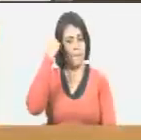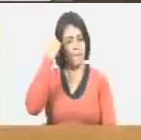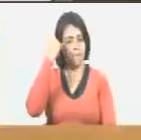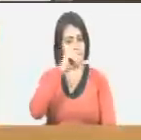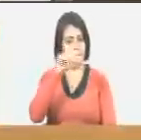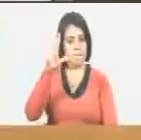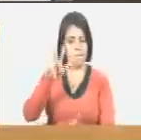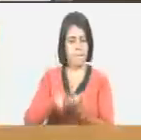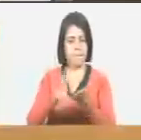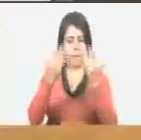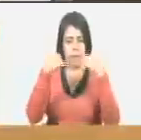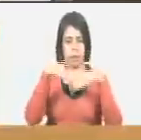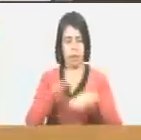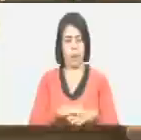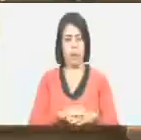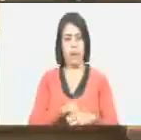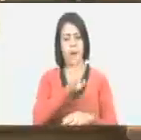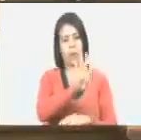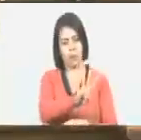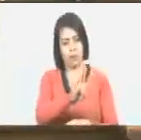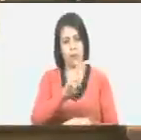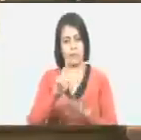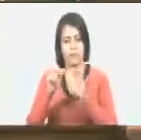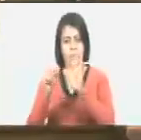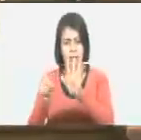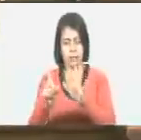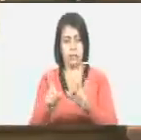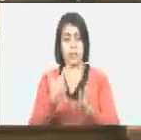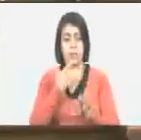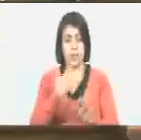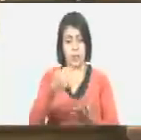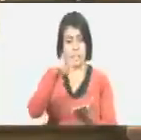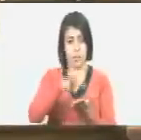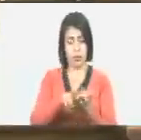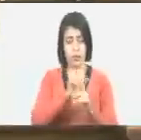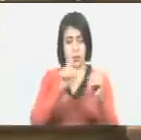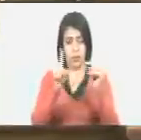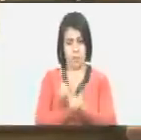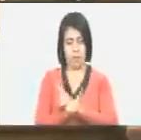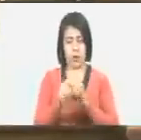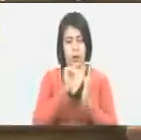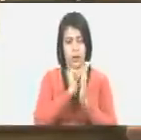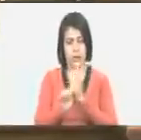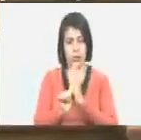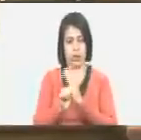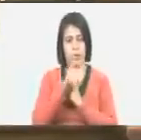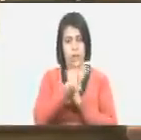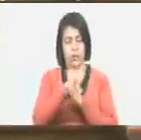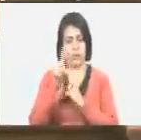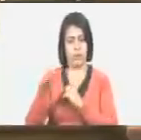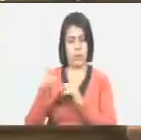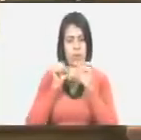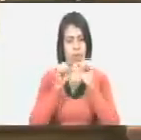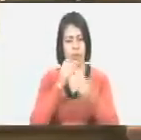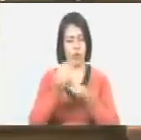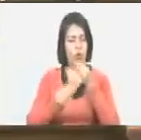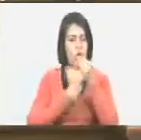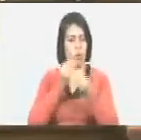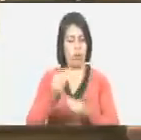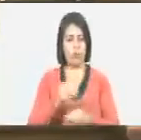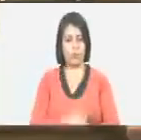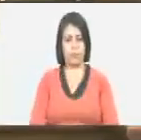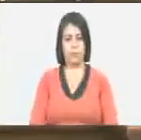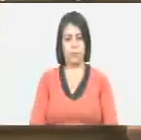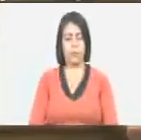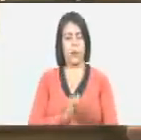epígrafe. Aprobado. Siguiente. Cuadragésimo sexto. Se propone aprobar con modificación el contenido del artículo 21, quedando redactado de la siguiente